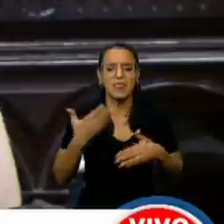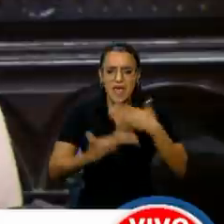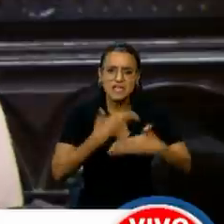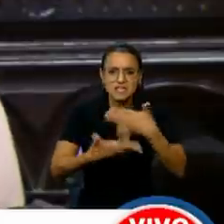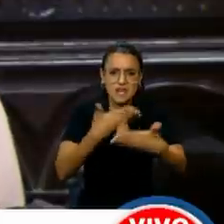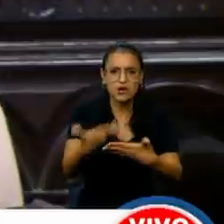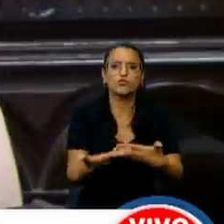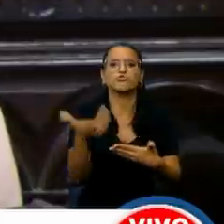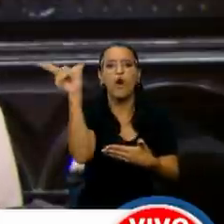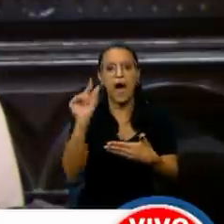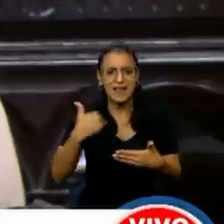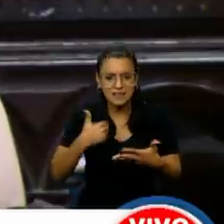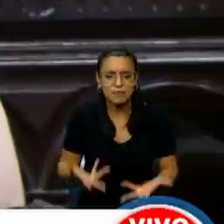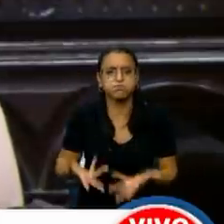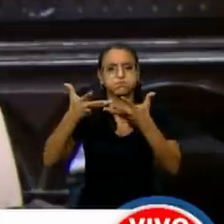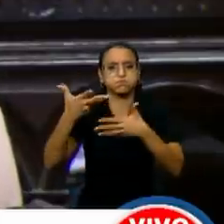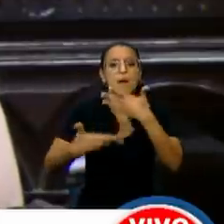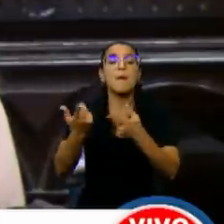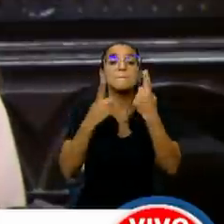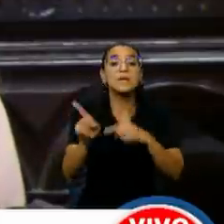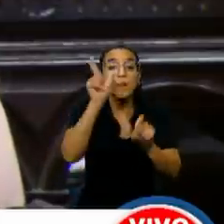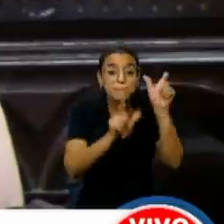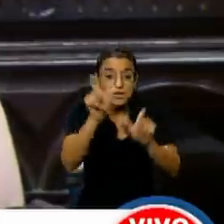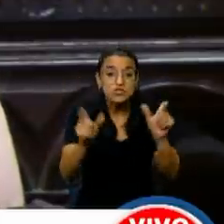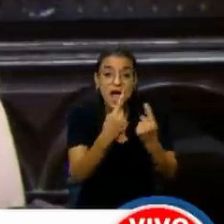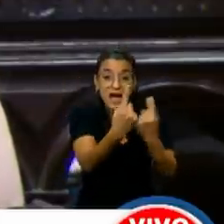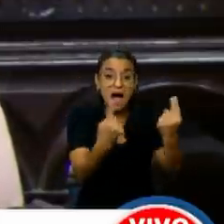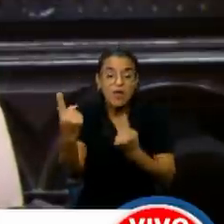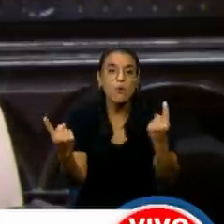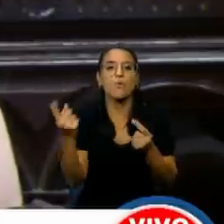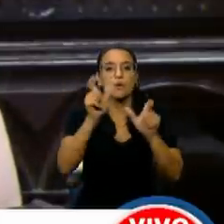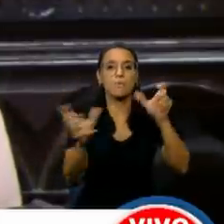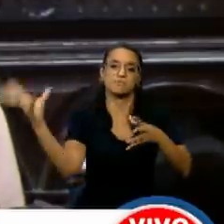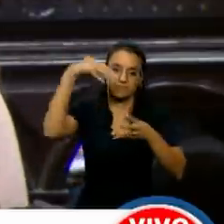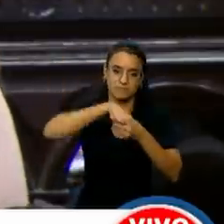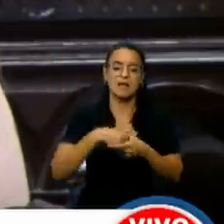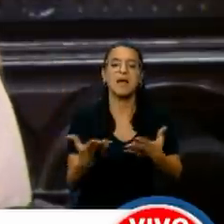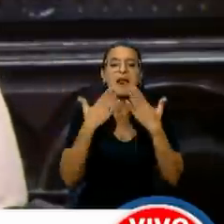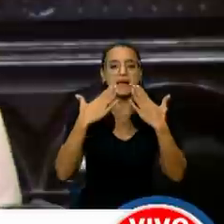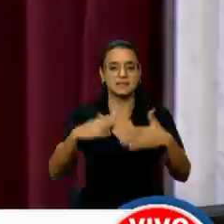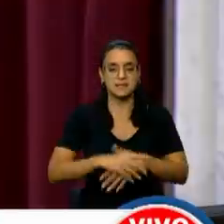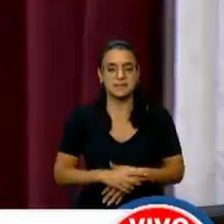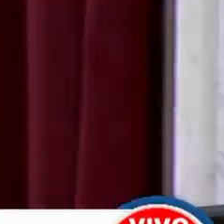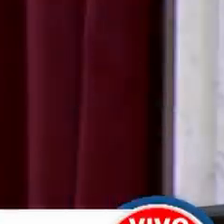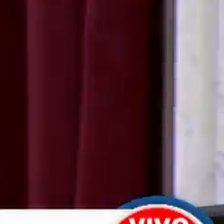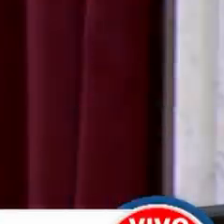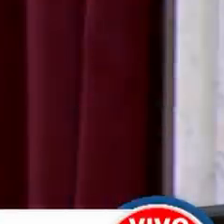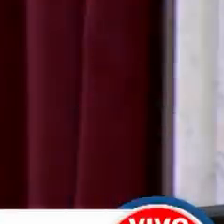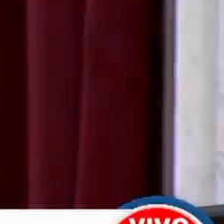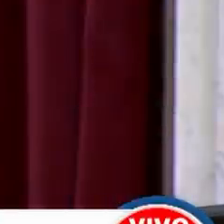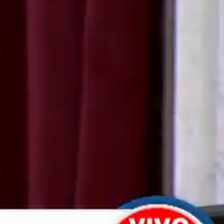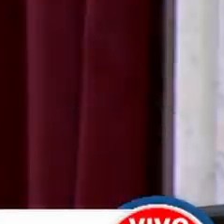desarrollo de nuestro país pero con las personas y con cada uno de los individuos adentro muchas gracias gracias diputada